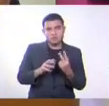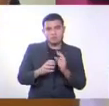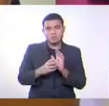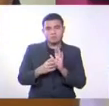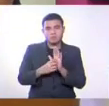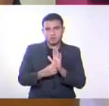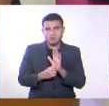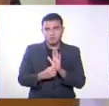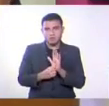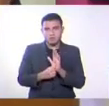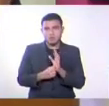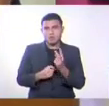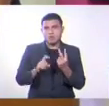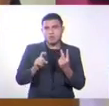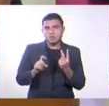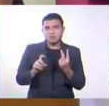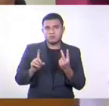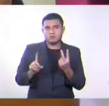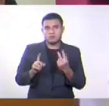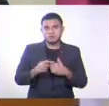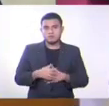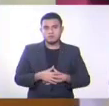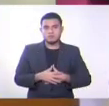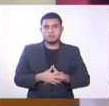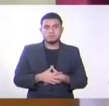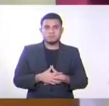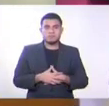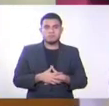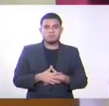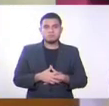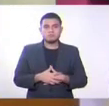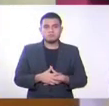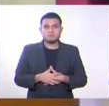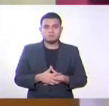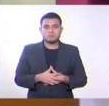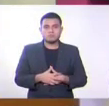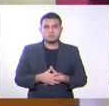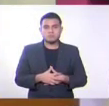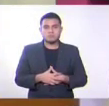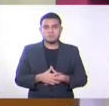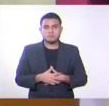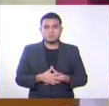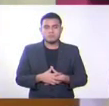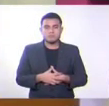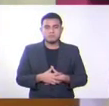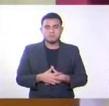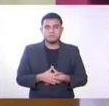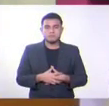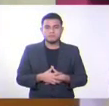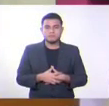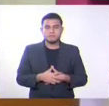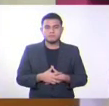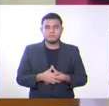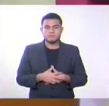a etiquetar acá los... Le vas a poner los... Sí, aquí sería x sub 1, y sub